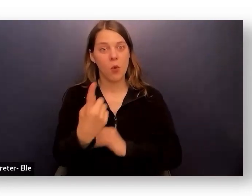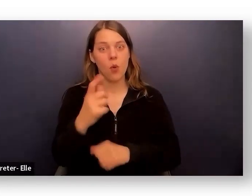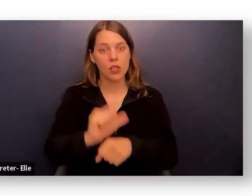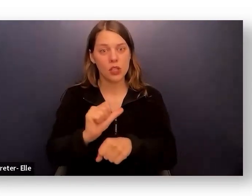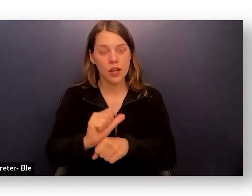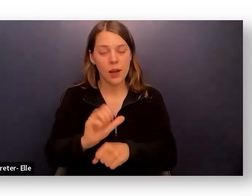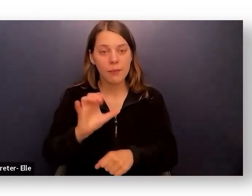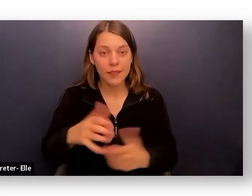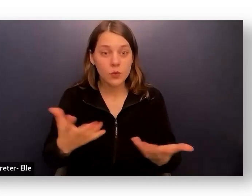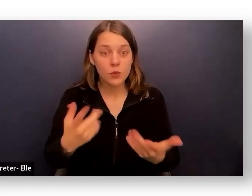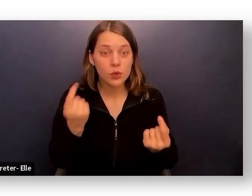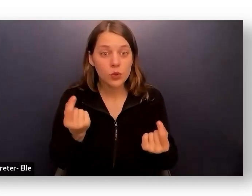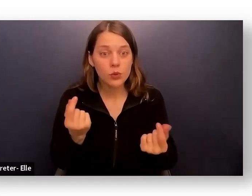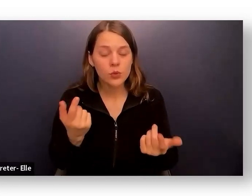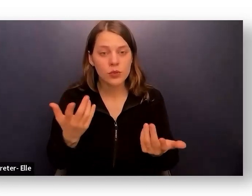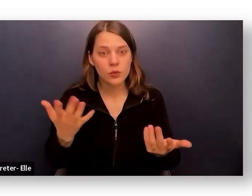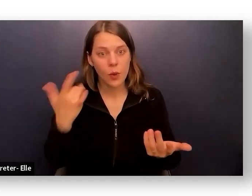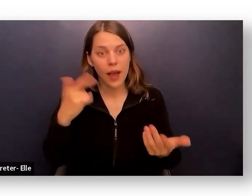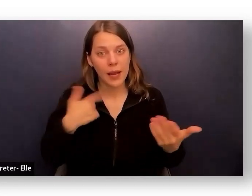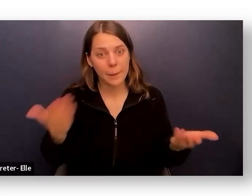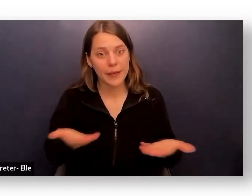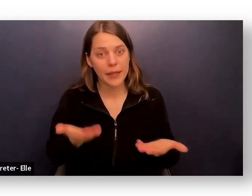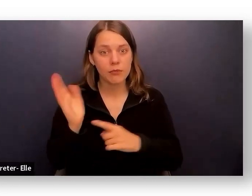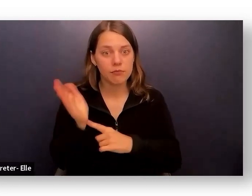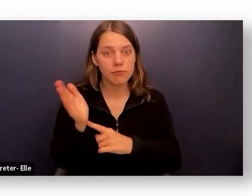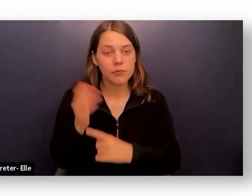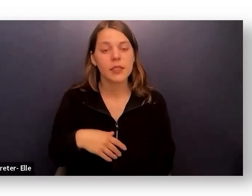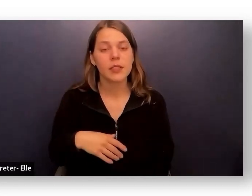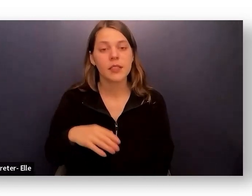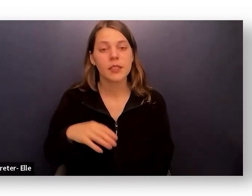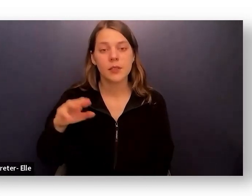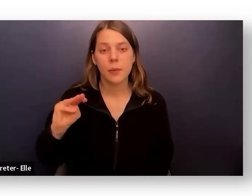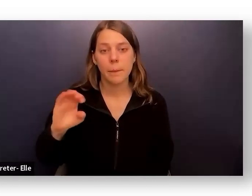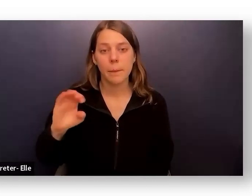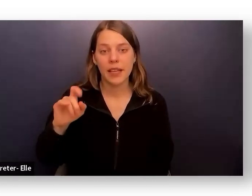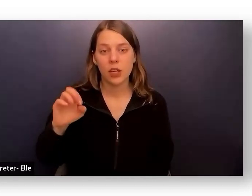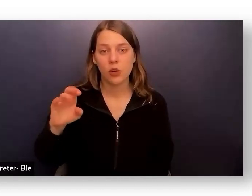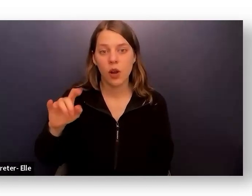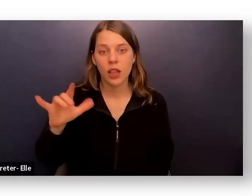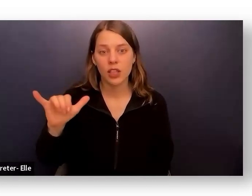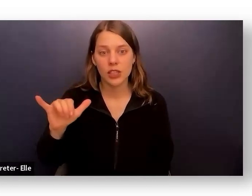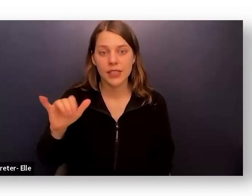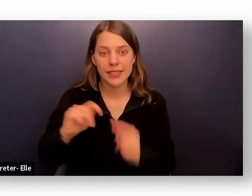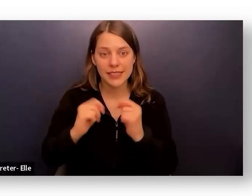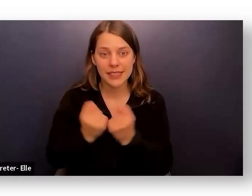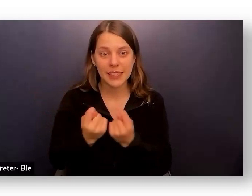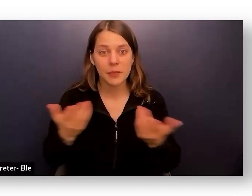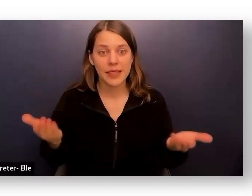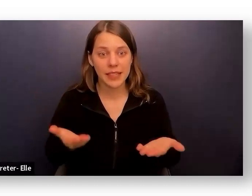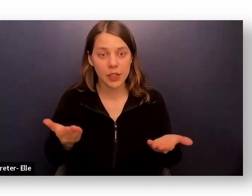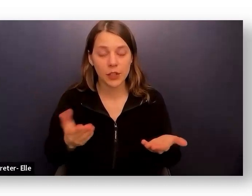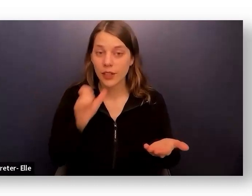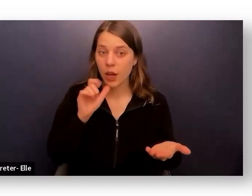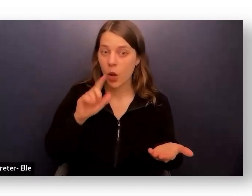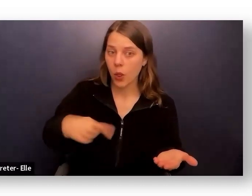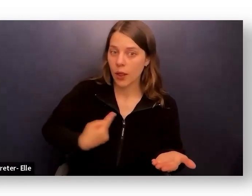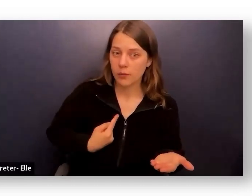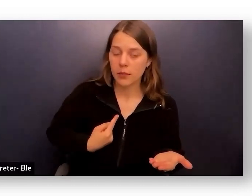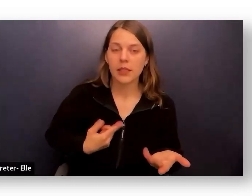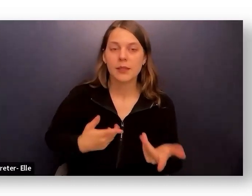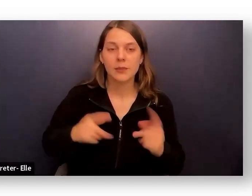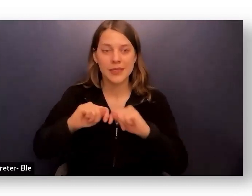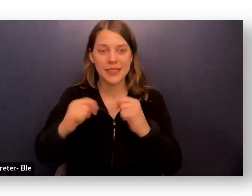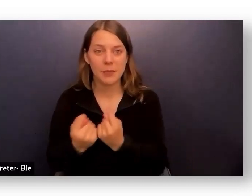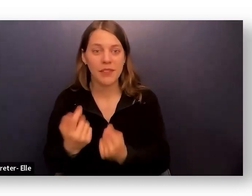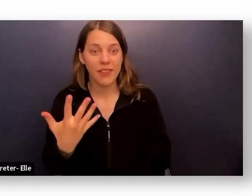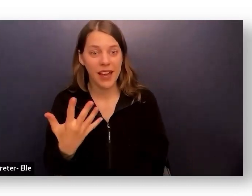Entonces, mi trabajo número uno es lo que nosotros hacemos, lo que estoy haciendo. Entonces, el equipo de meteorología, y